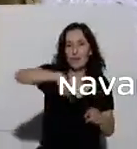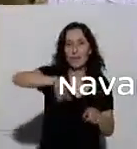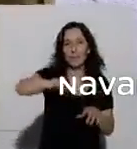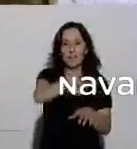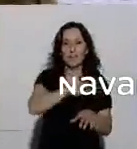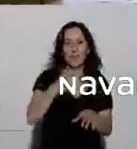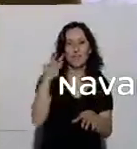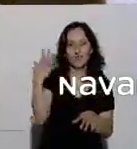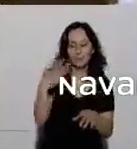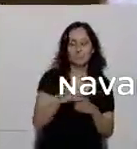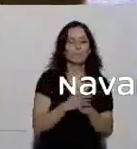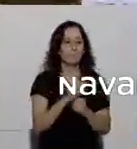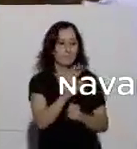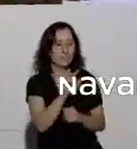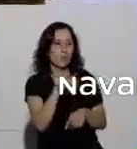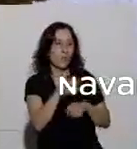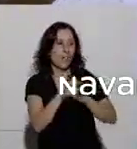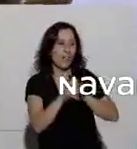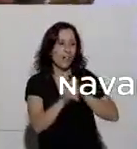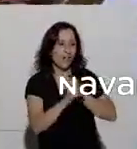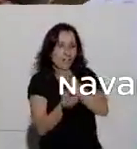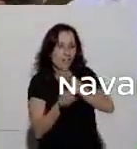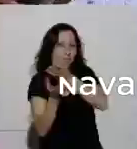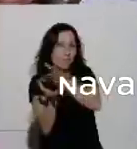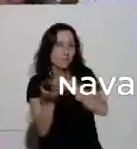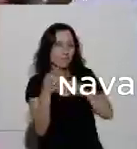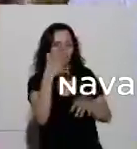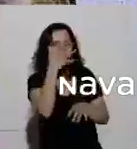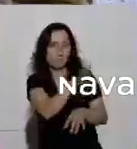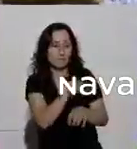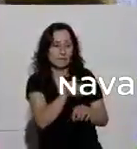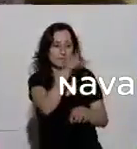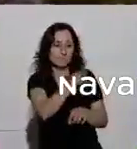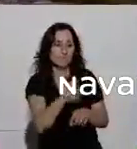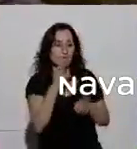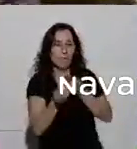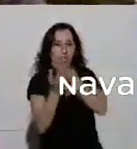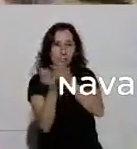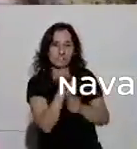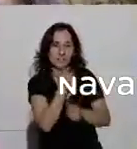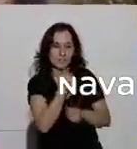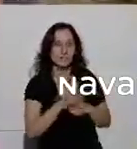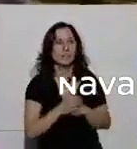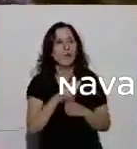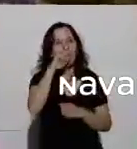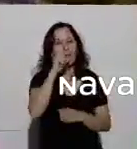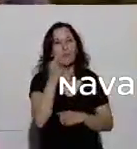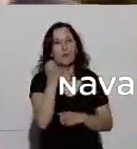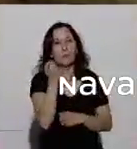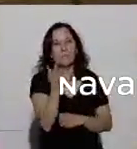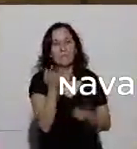alguna manera, la chivata, ¿no? O la que se la acusa de ser la chivata. En 1609 o